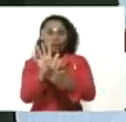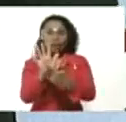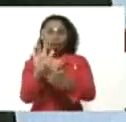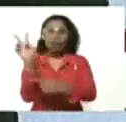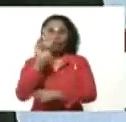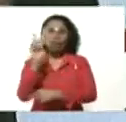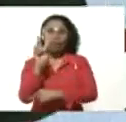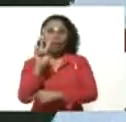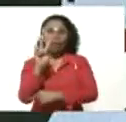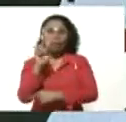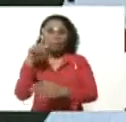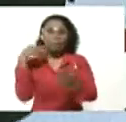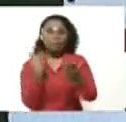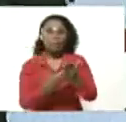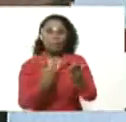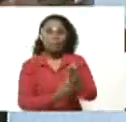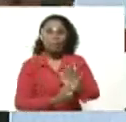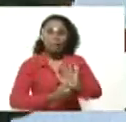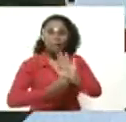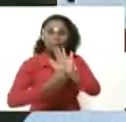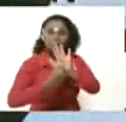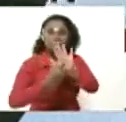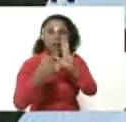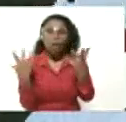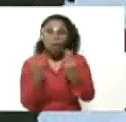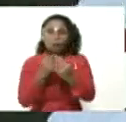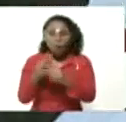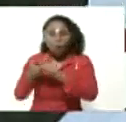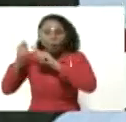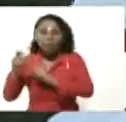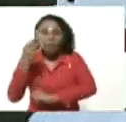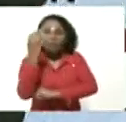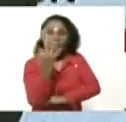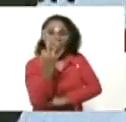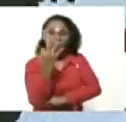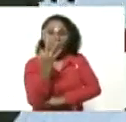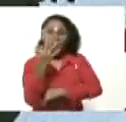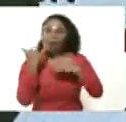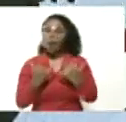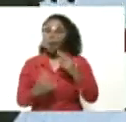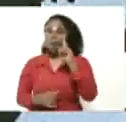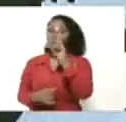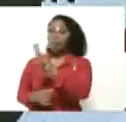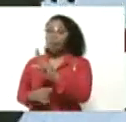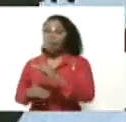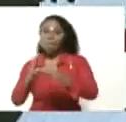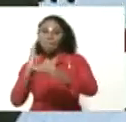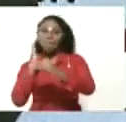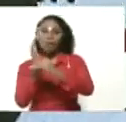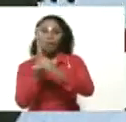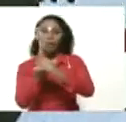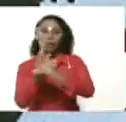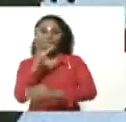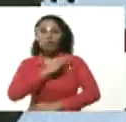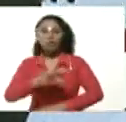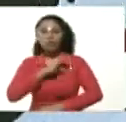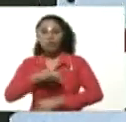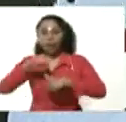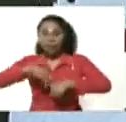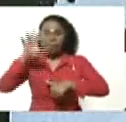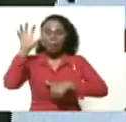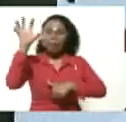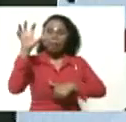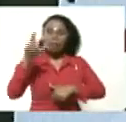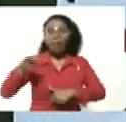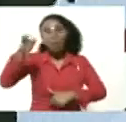es la justificación, junto con las otras tres, ahora lo veremos, para intentar frenar la soberanía en este país y su